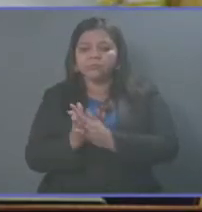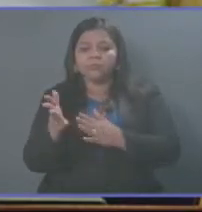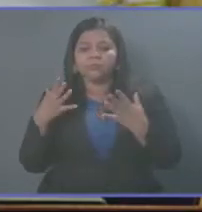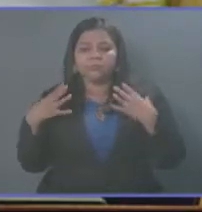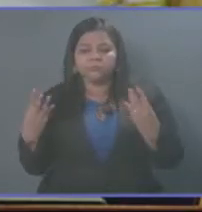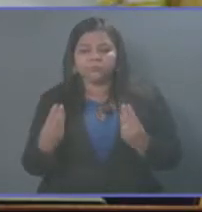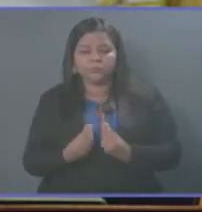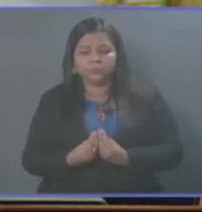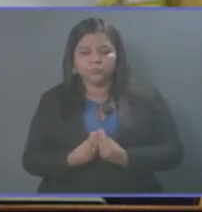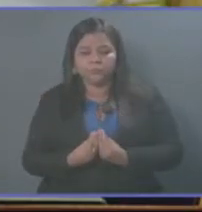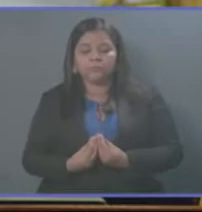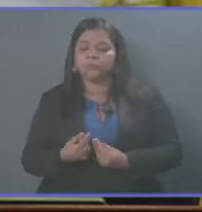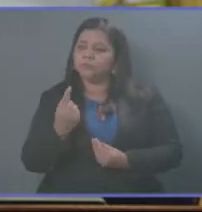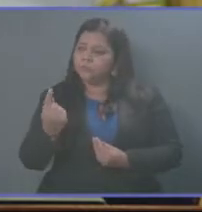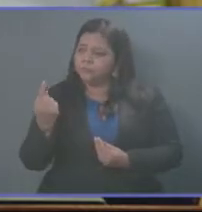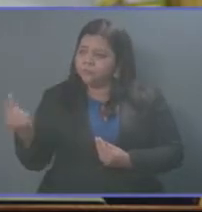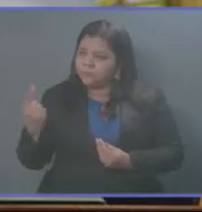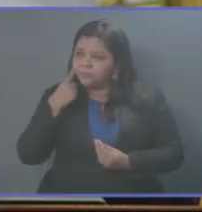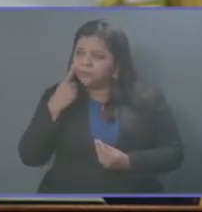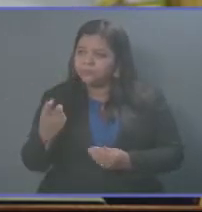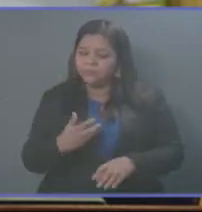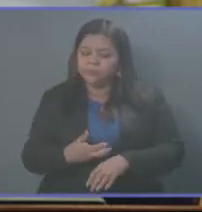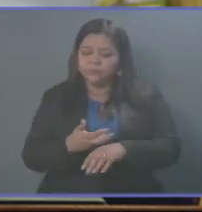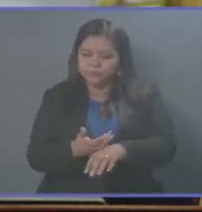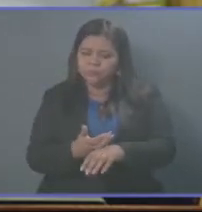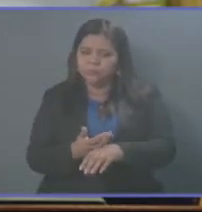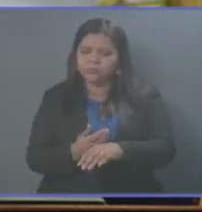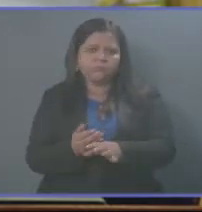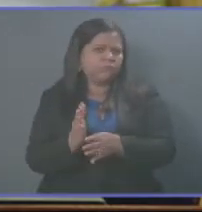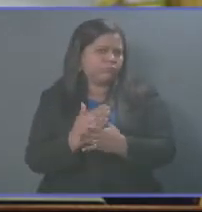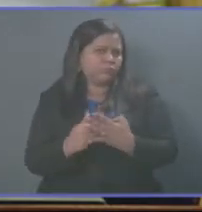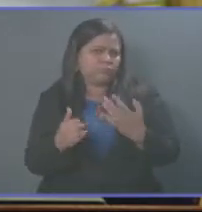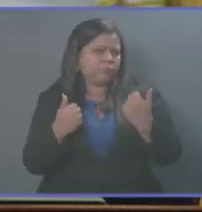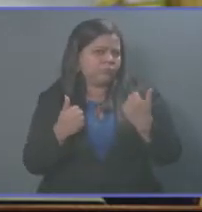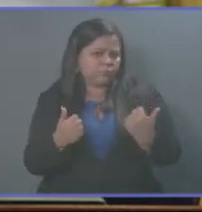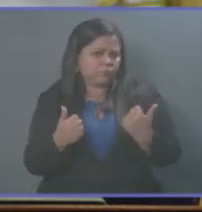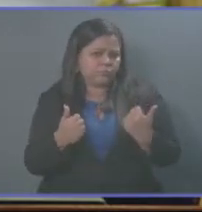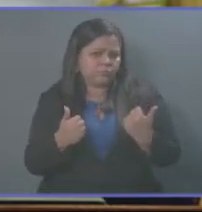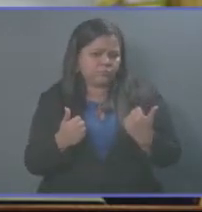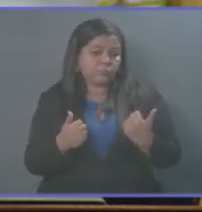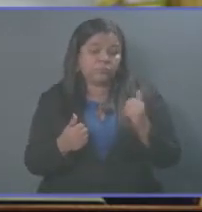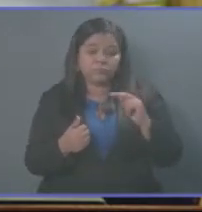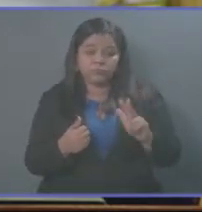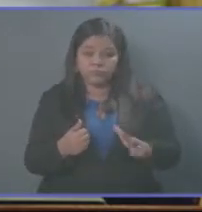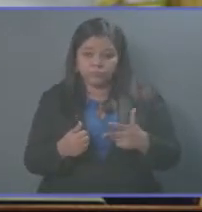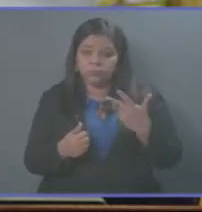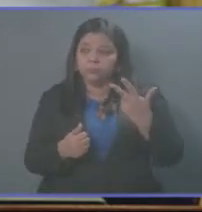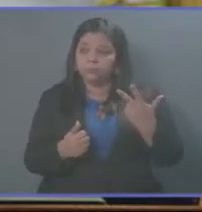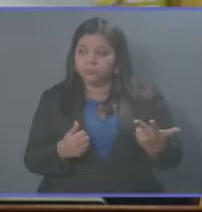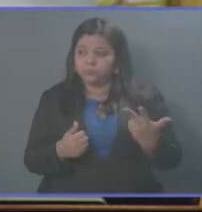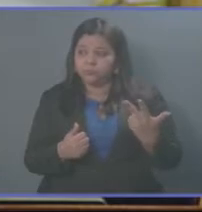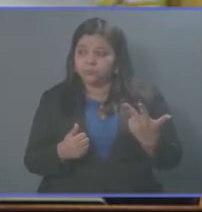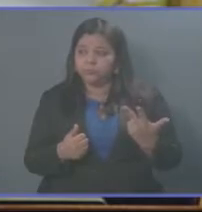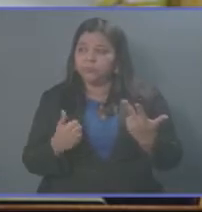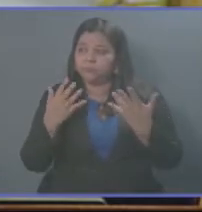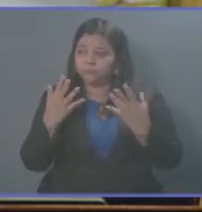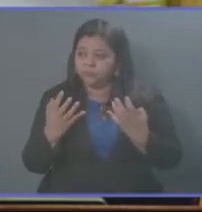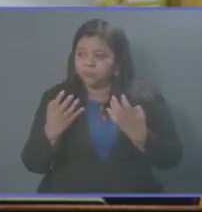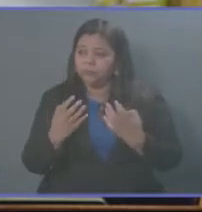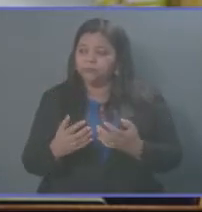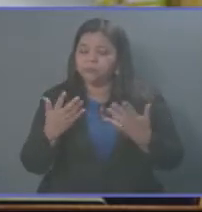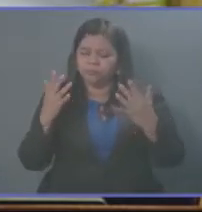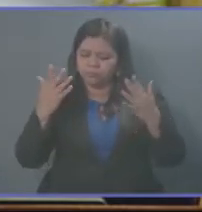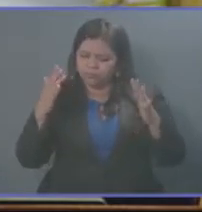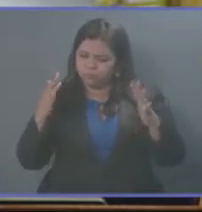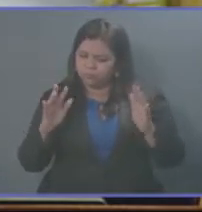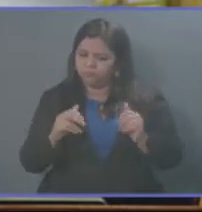los salvadoreños perciben el transporte como un bien. Y en tercer lugar, quisiera destacar y